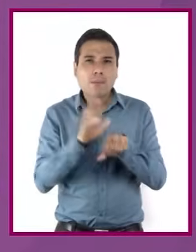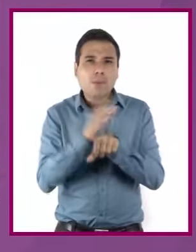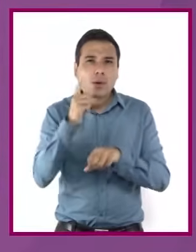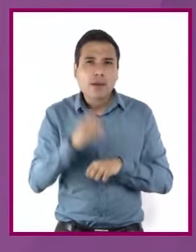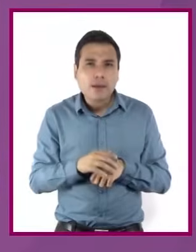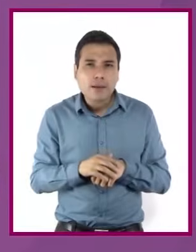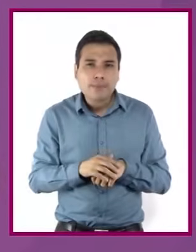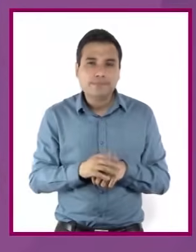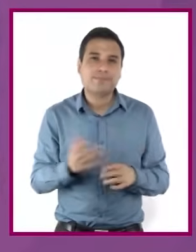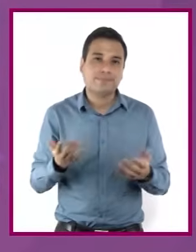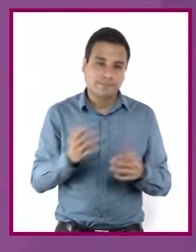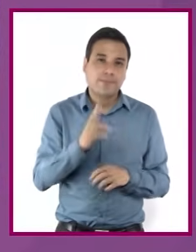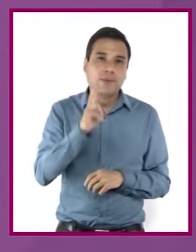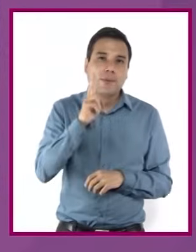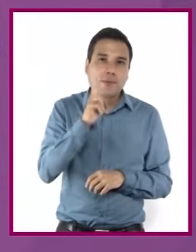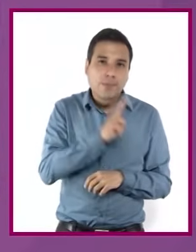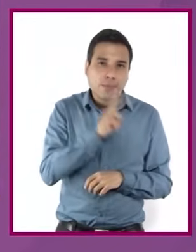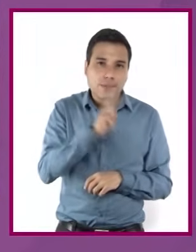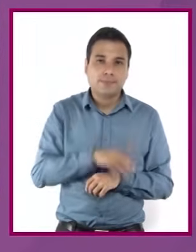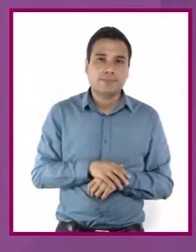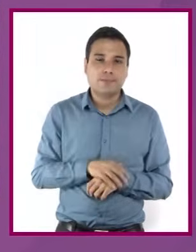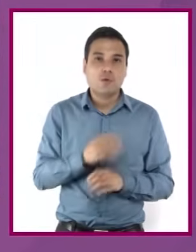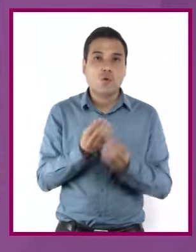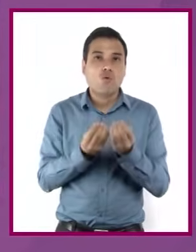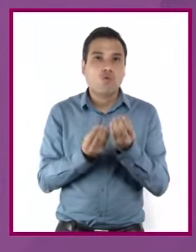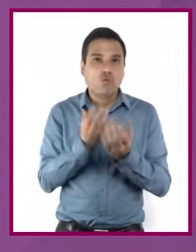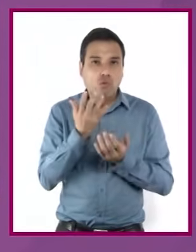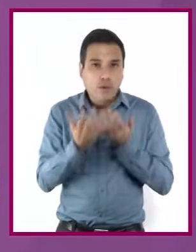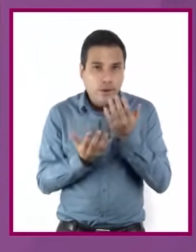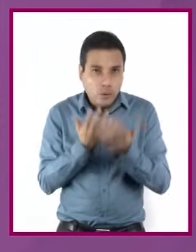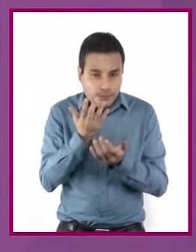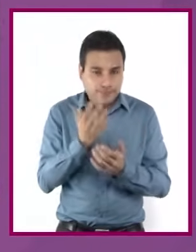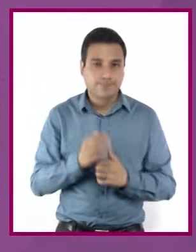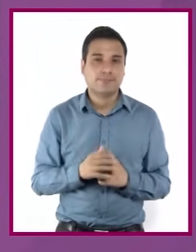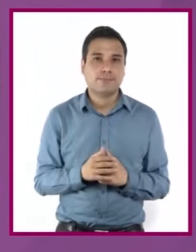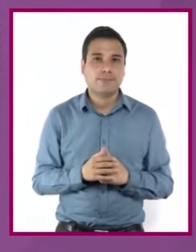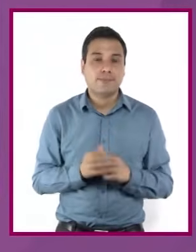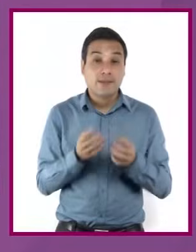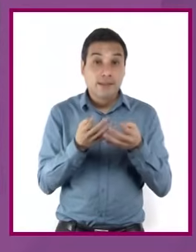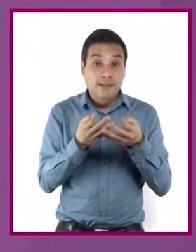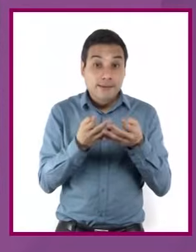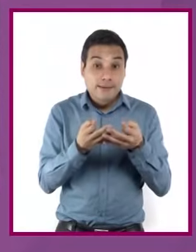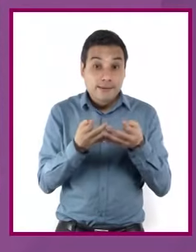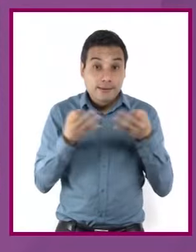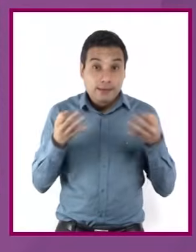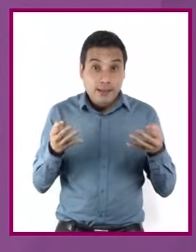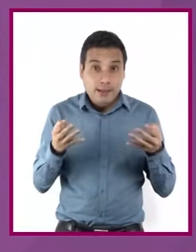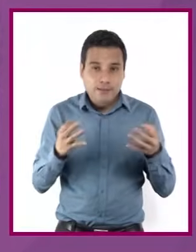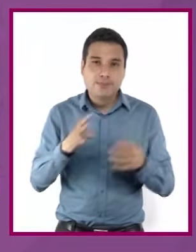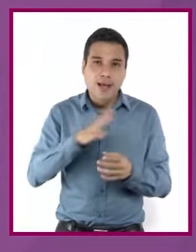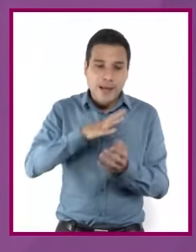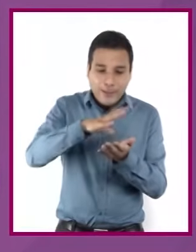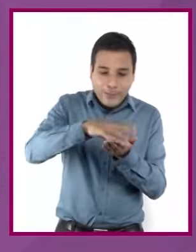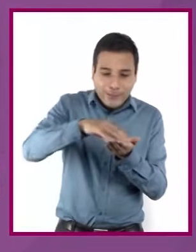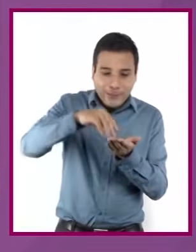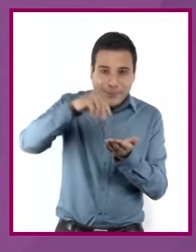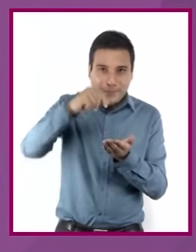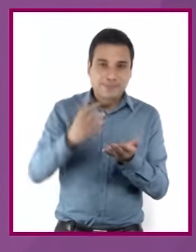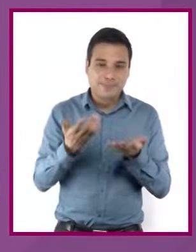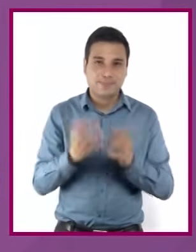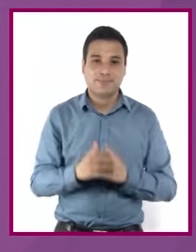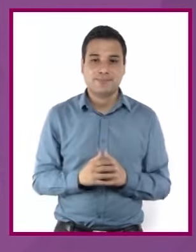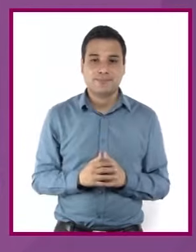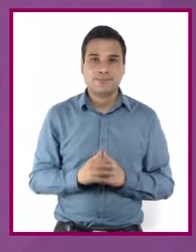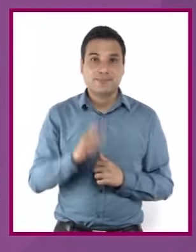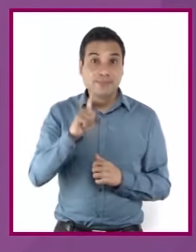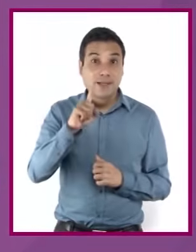el aire, el fuego, la tierra representada en las cenizas